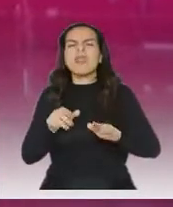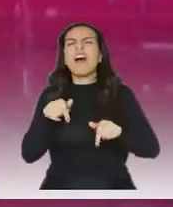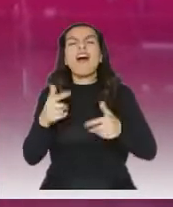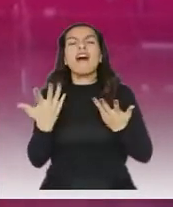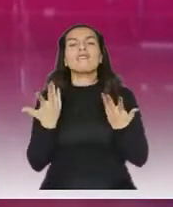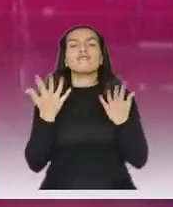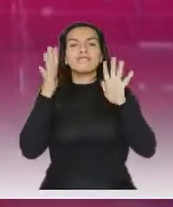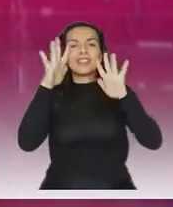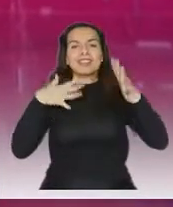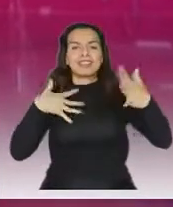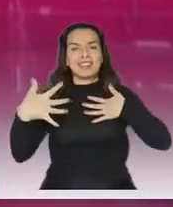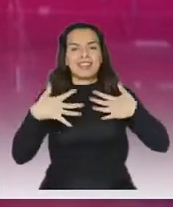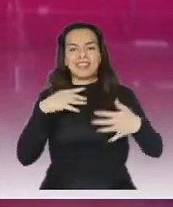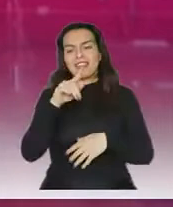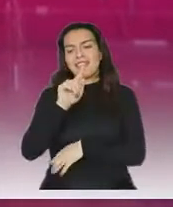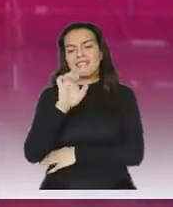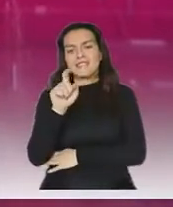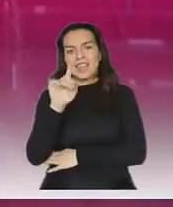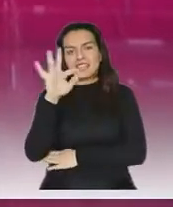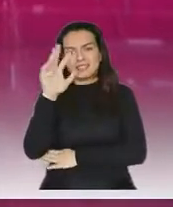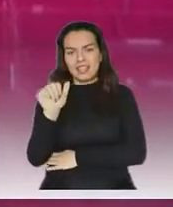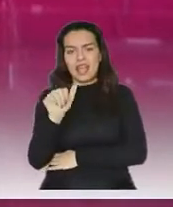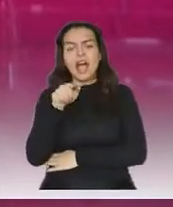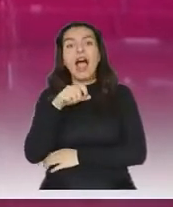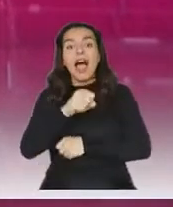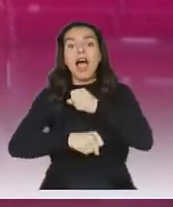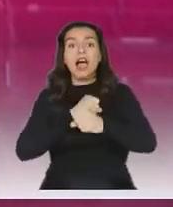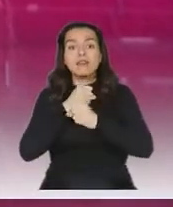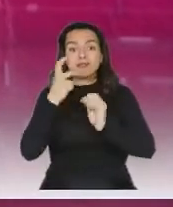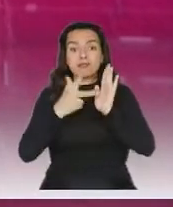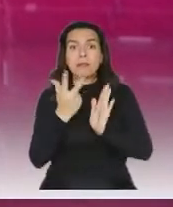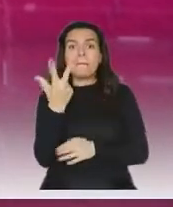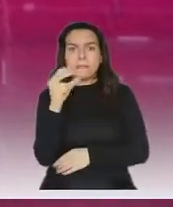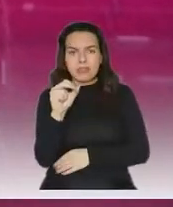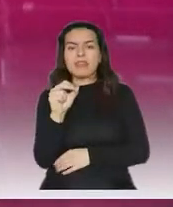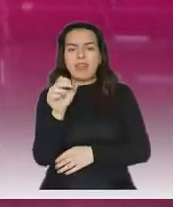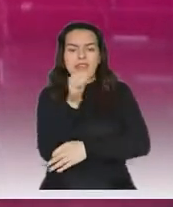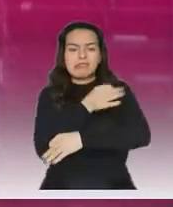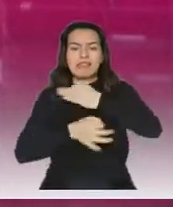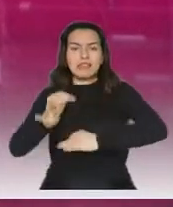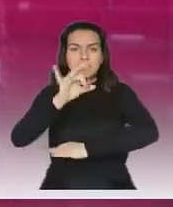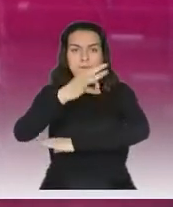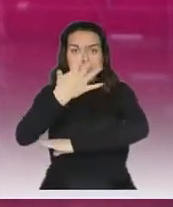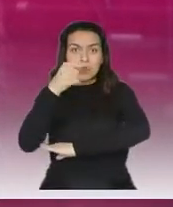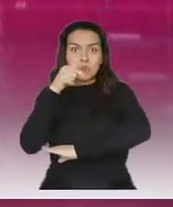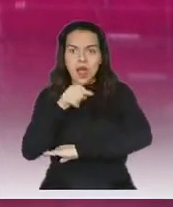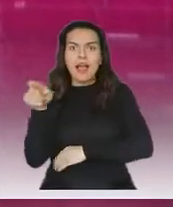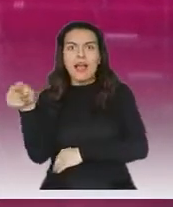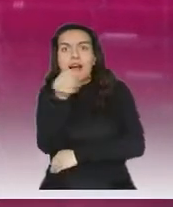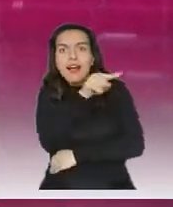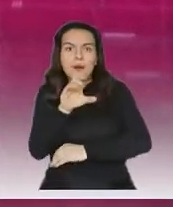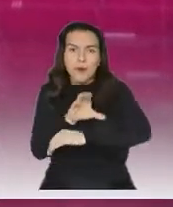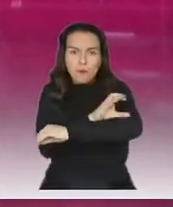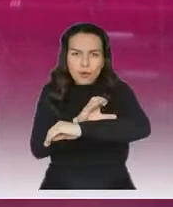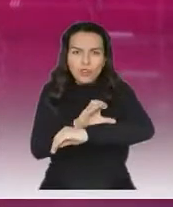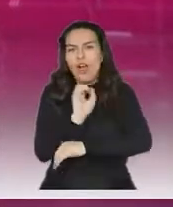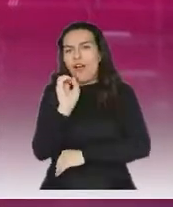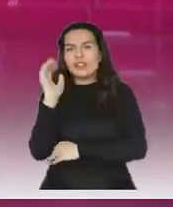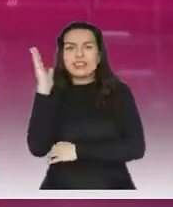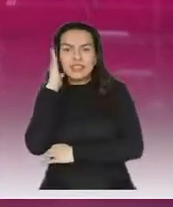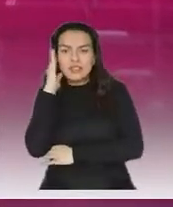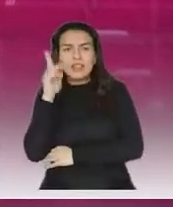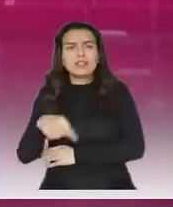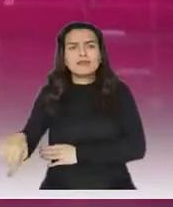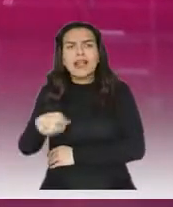Festa, que en su versión 2020 será virtual y traerá a las pantallas de los computadores y celulares de los amantes de la dramaturgia más